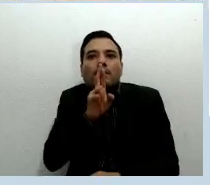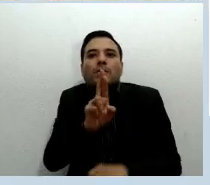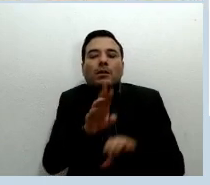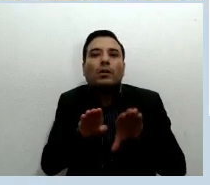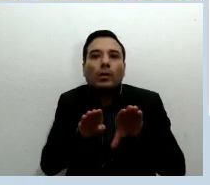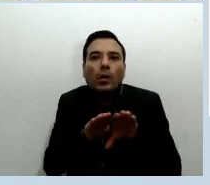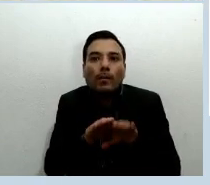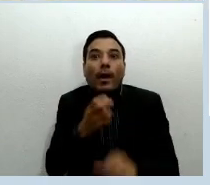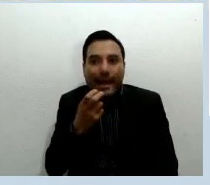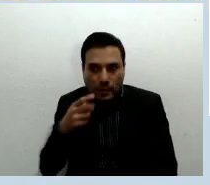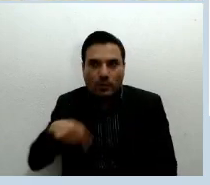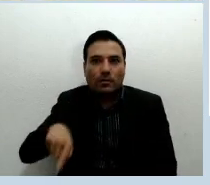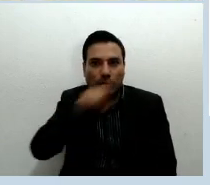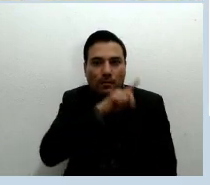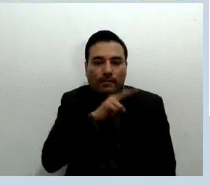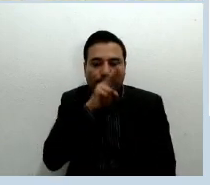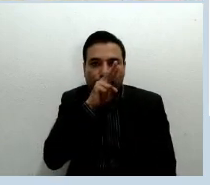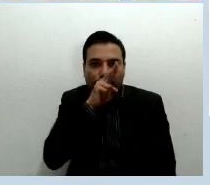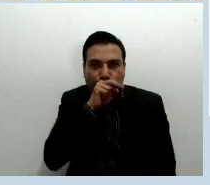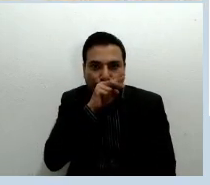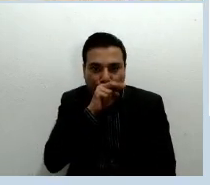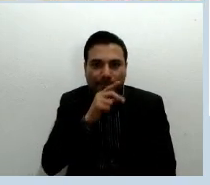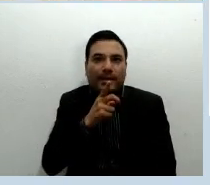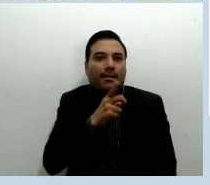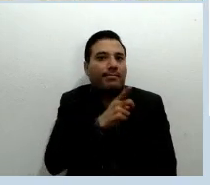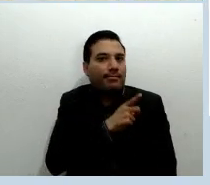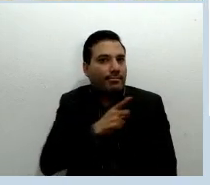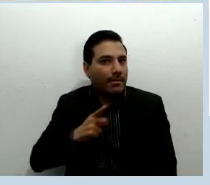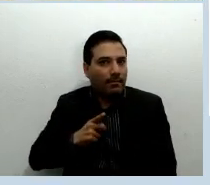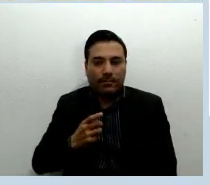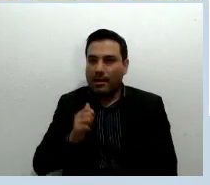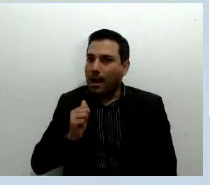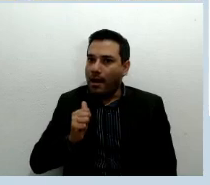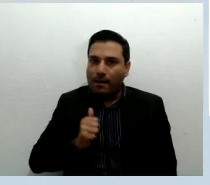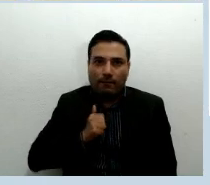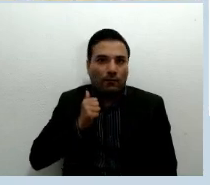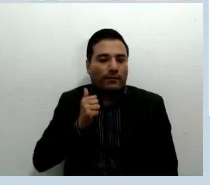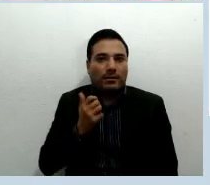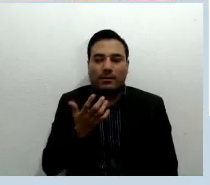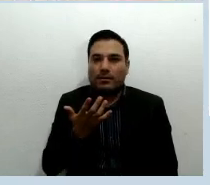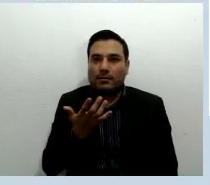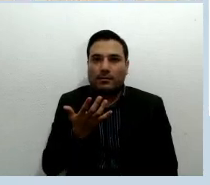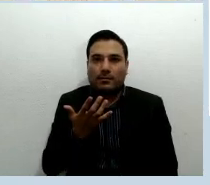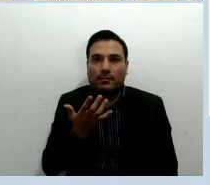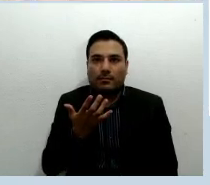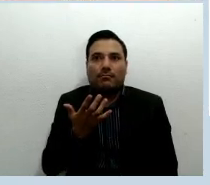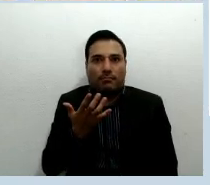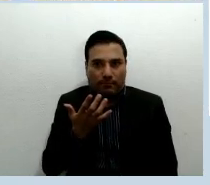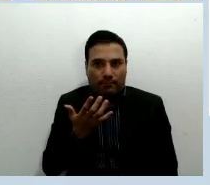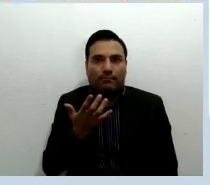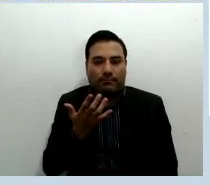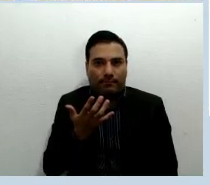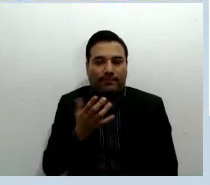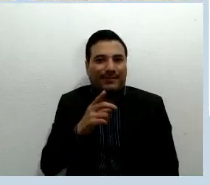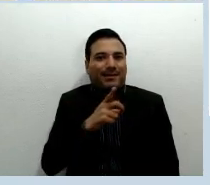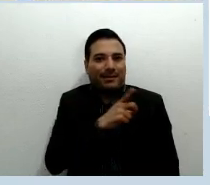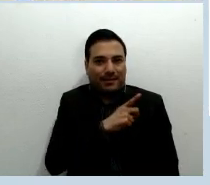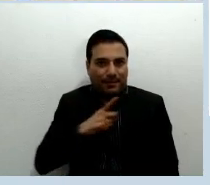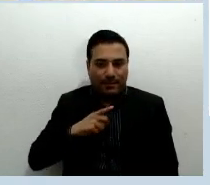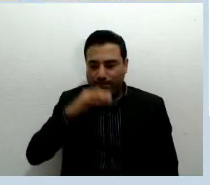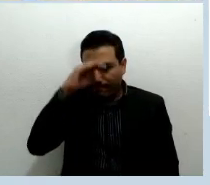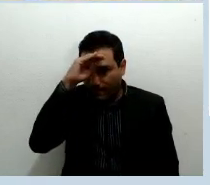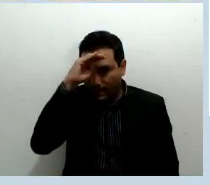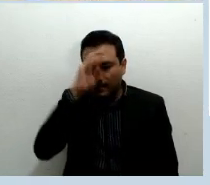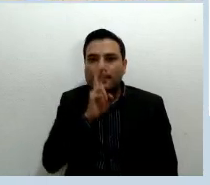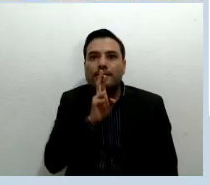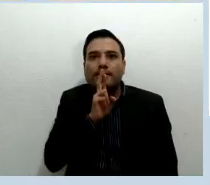inquietando y ahí es donde tenemos que aprovechar esa curiosidad y encontrar formas de responder a esas preguntas que